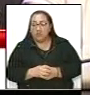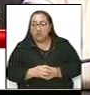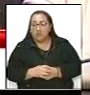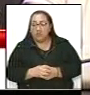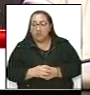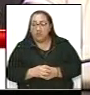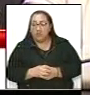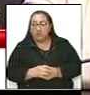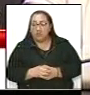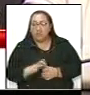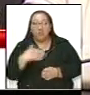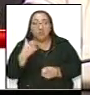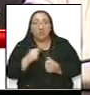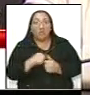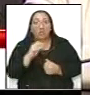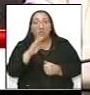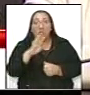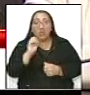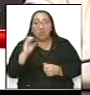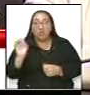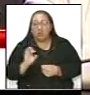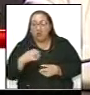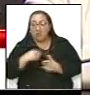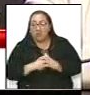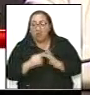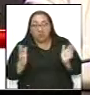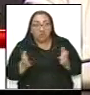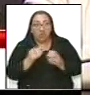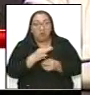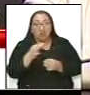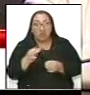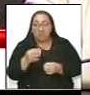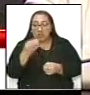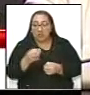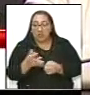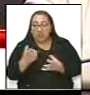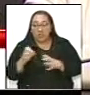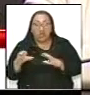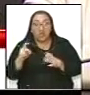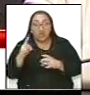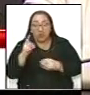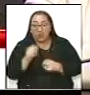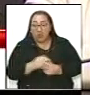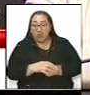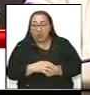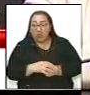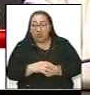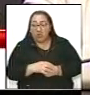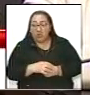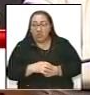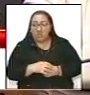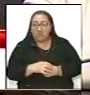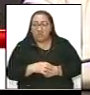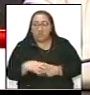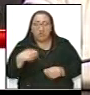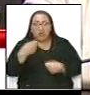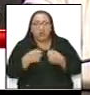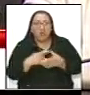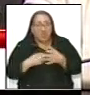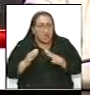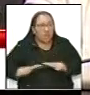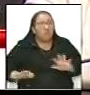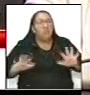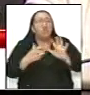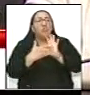utópico pensar, ¿no?, que con ese 40% vamos a empezar a promocionar las regiones. Si realmente queremos hacer una inversión que se muestre